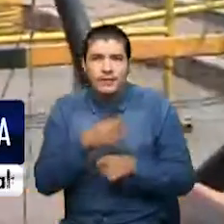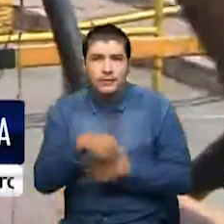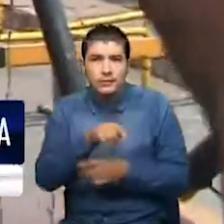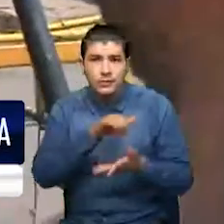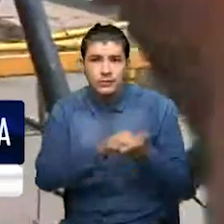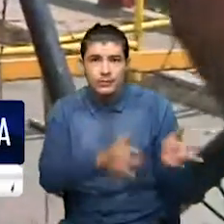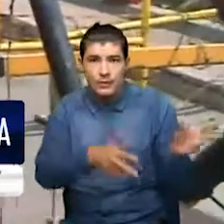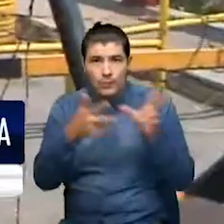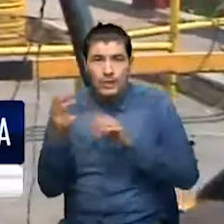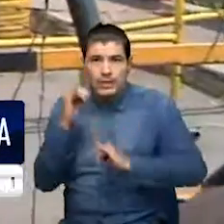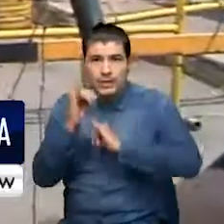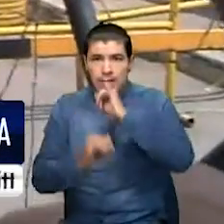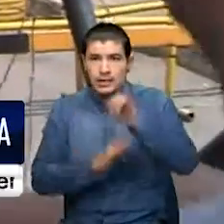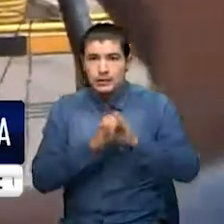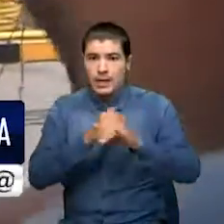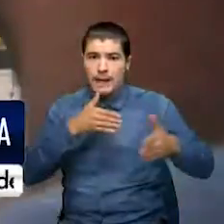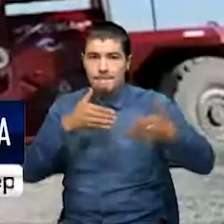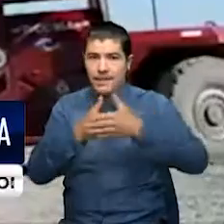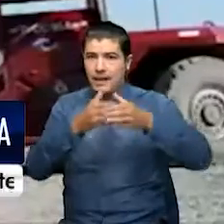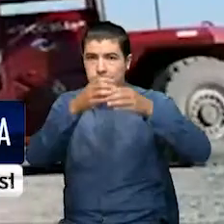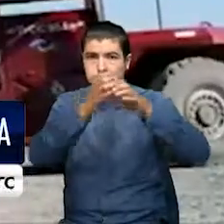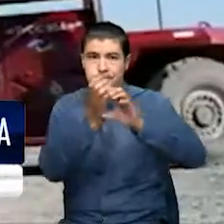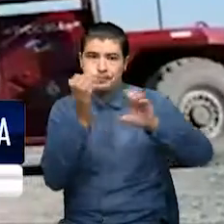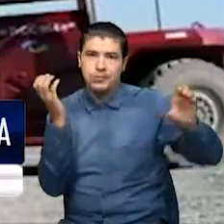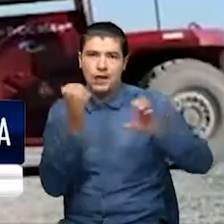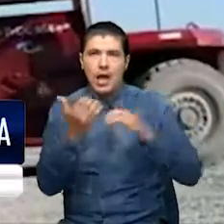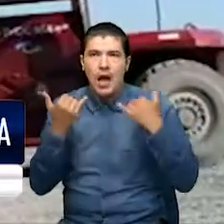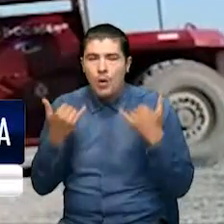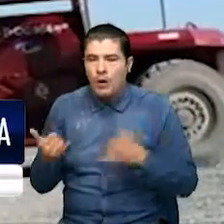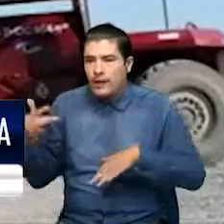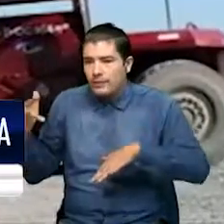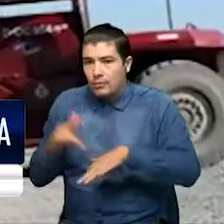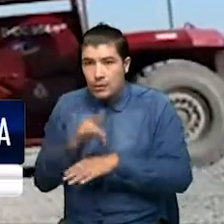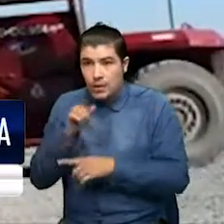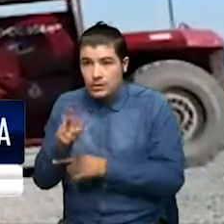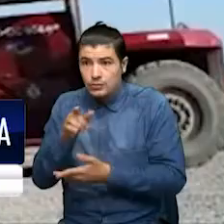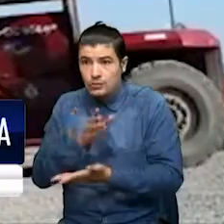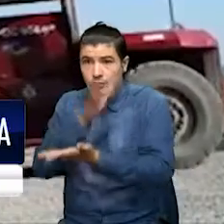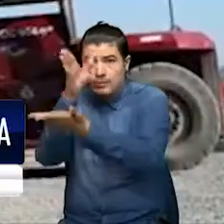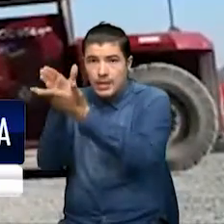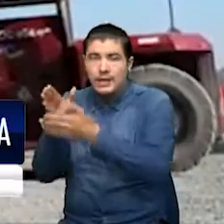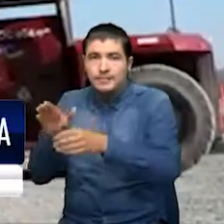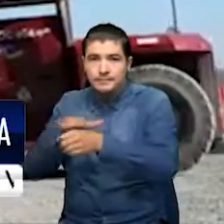ubicados en norte de santander obligó a redireccionar la mercancía